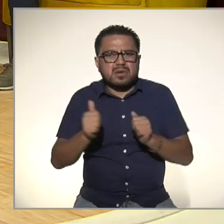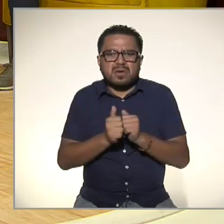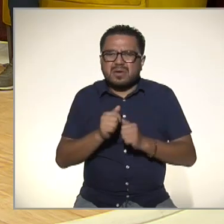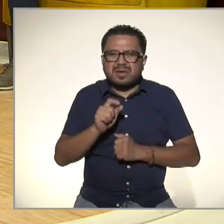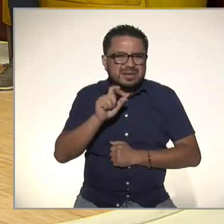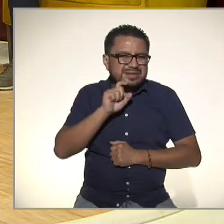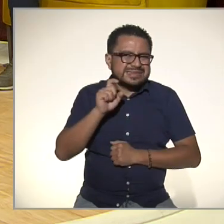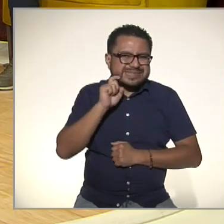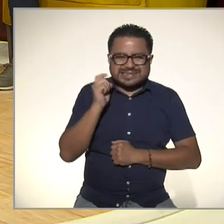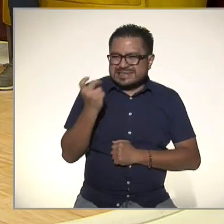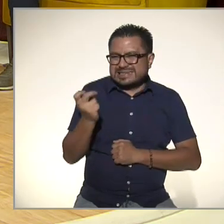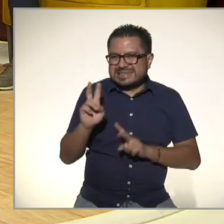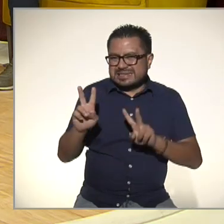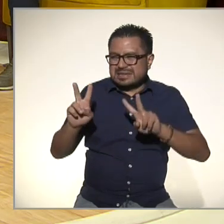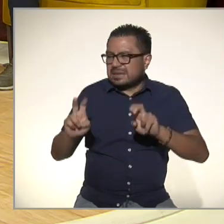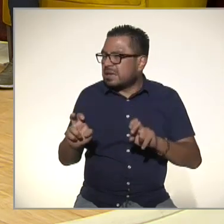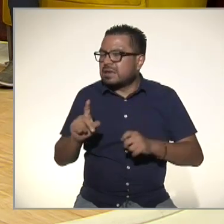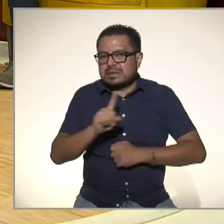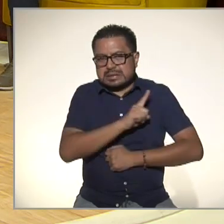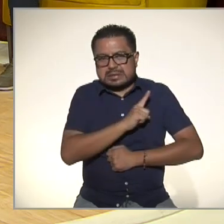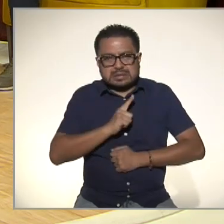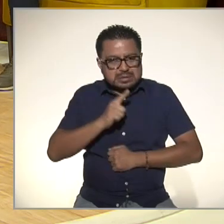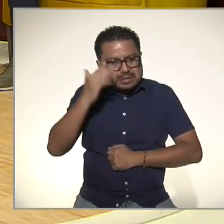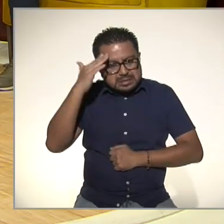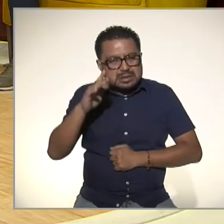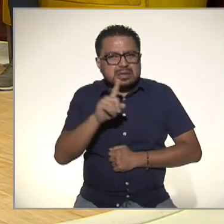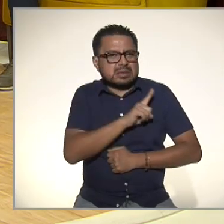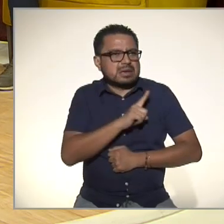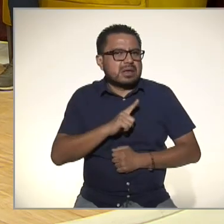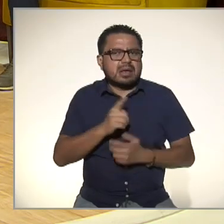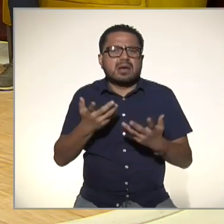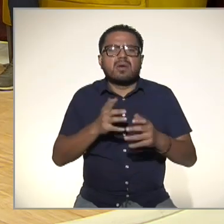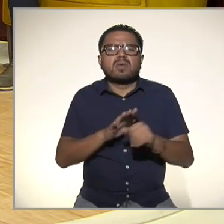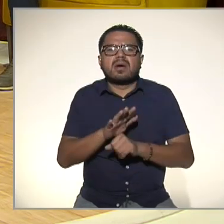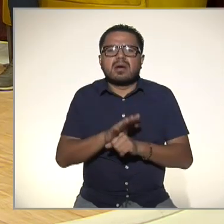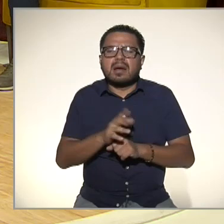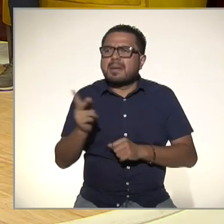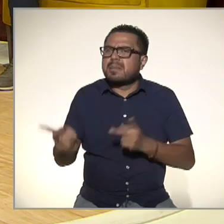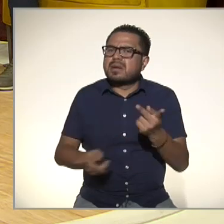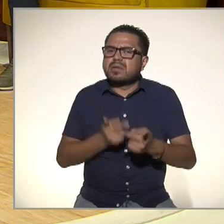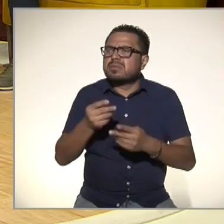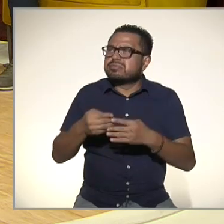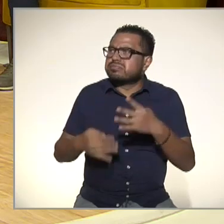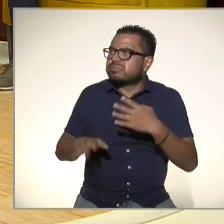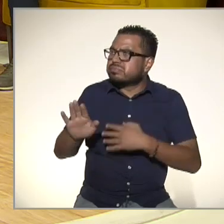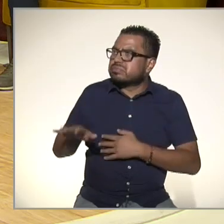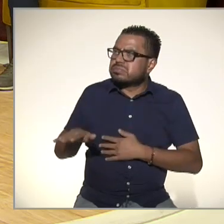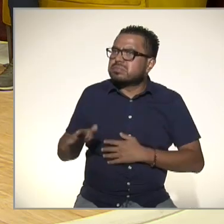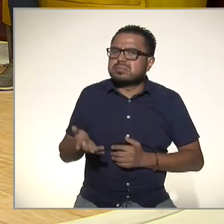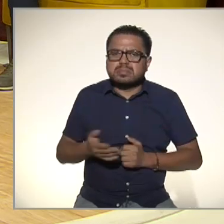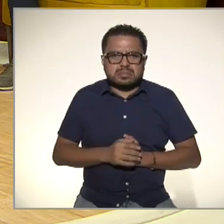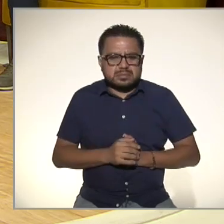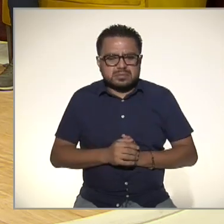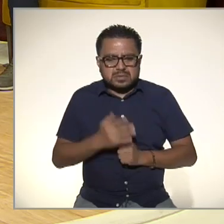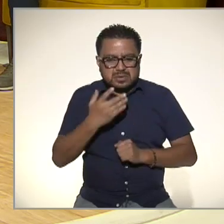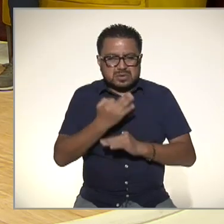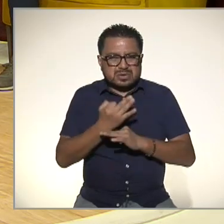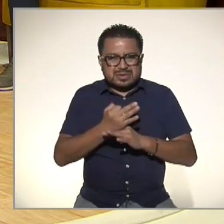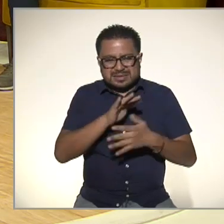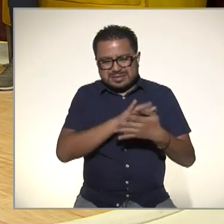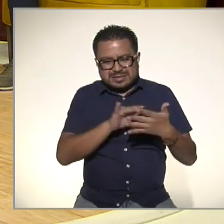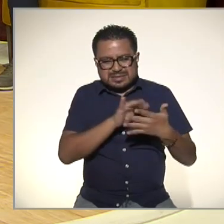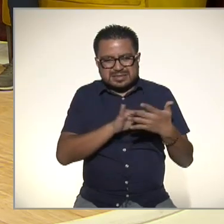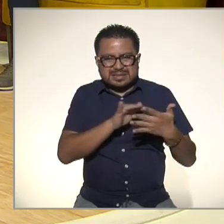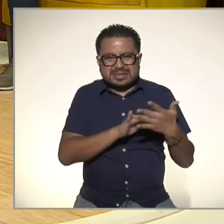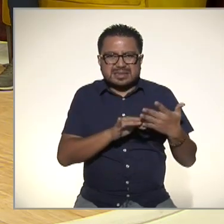por este tema. Entonces hay que saber qué es lo que se tiene que hacer. Citlali, ¿cómo andamos de preguntas? Mira, estoy leyendo el comentario